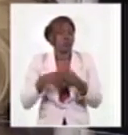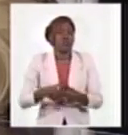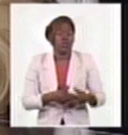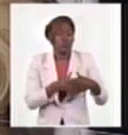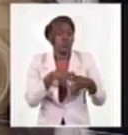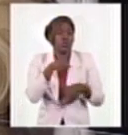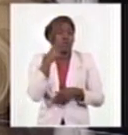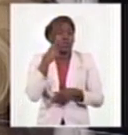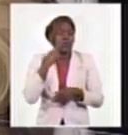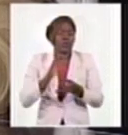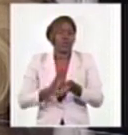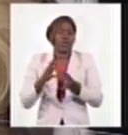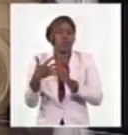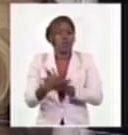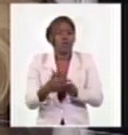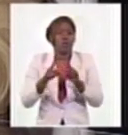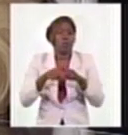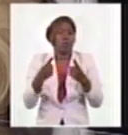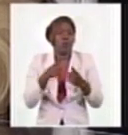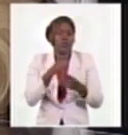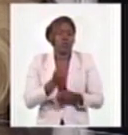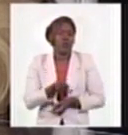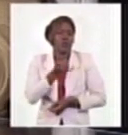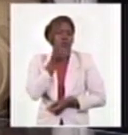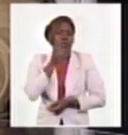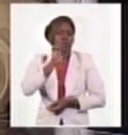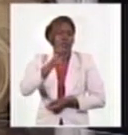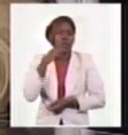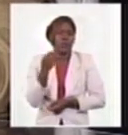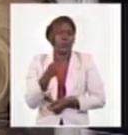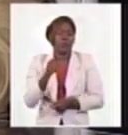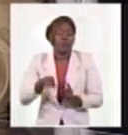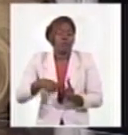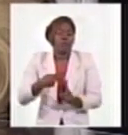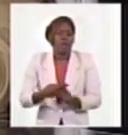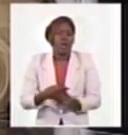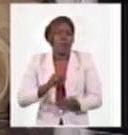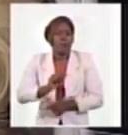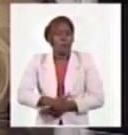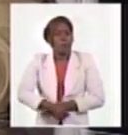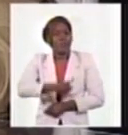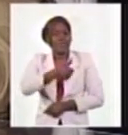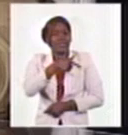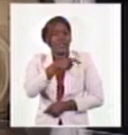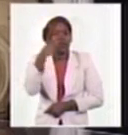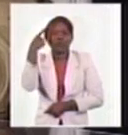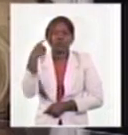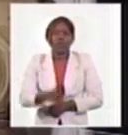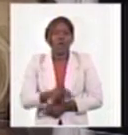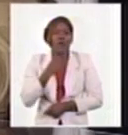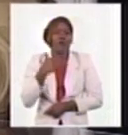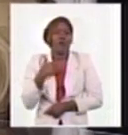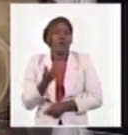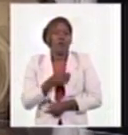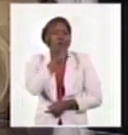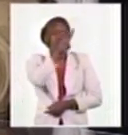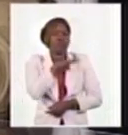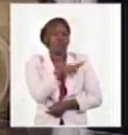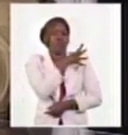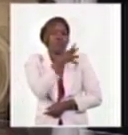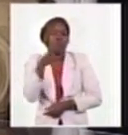desde el punto de vista de la economía, sobre todo con una presidencia que no acaba de diseñar una estrategia clara,